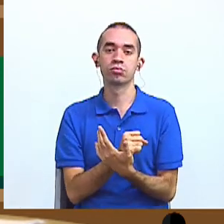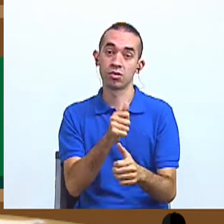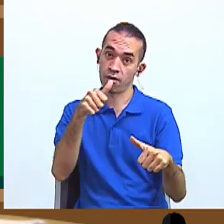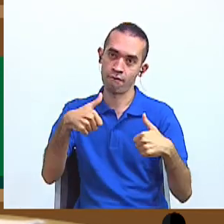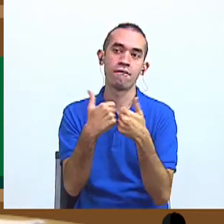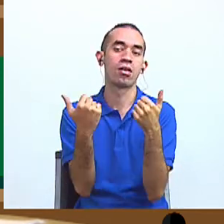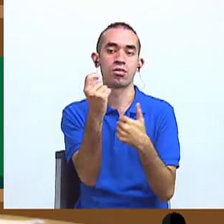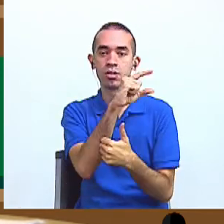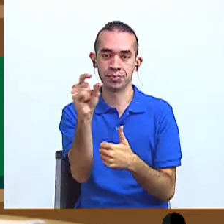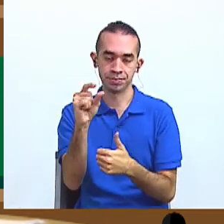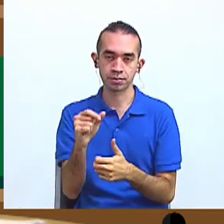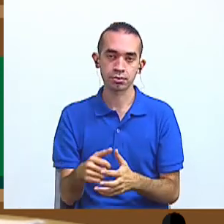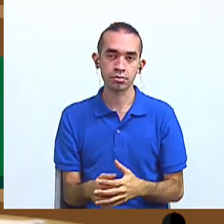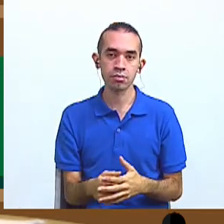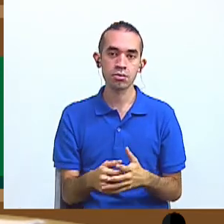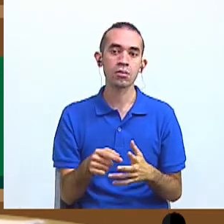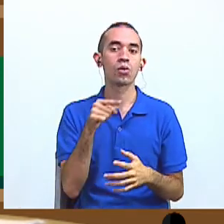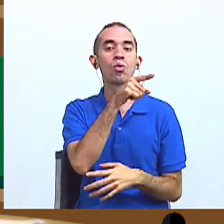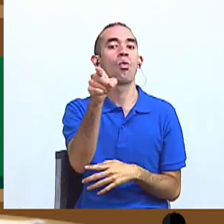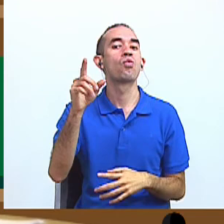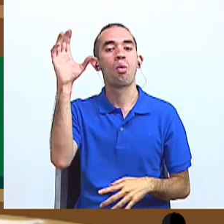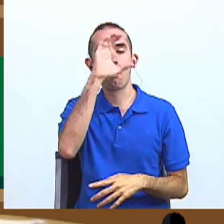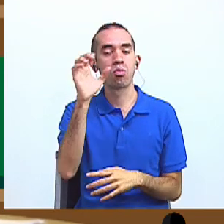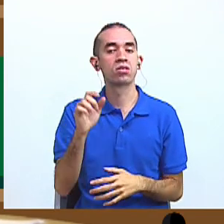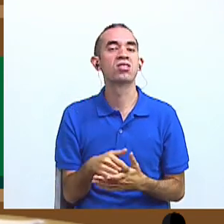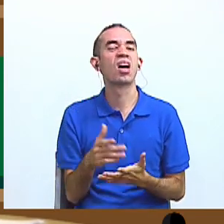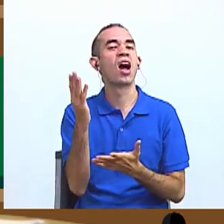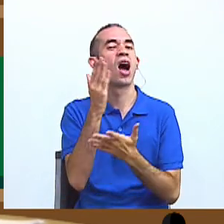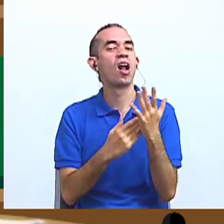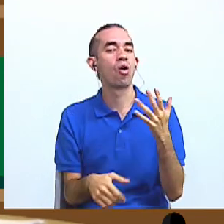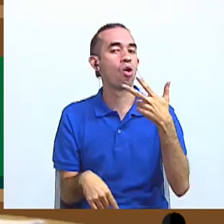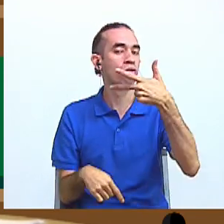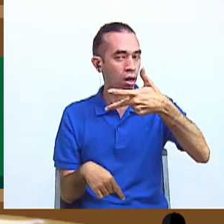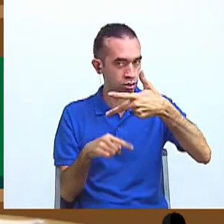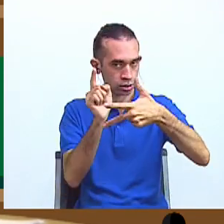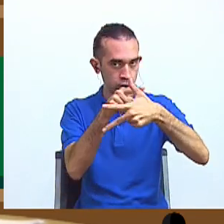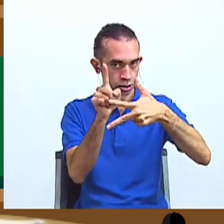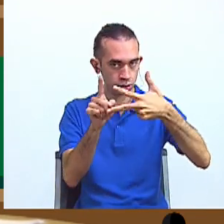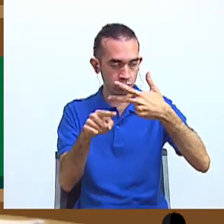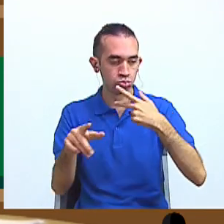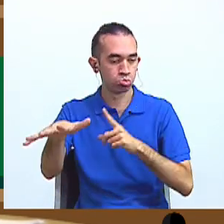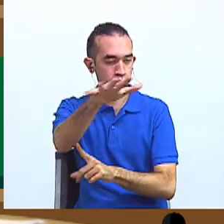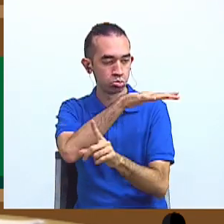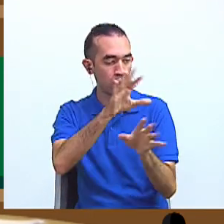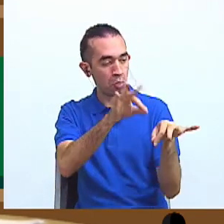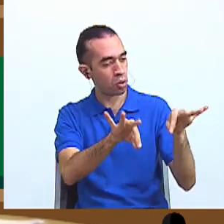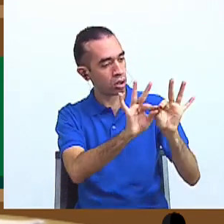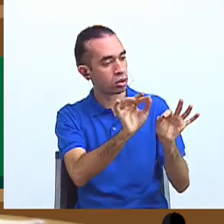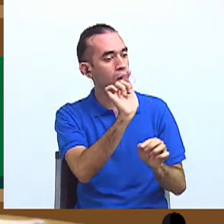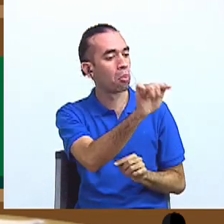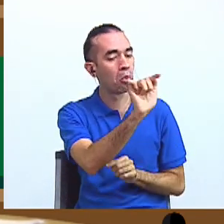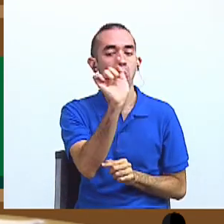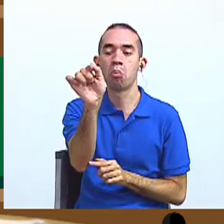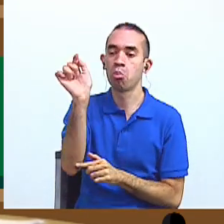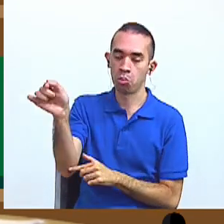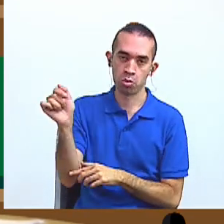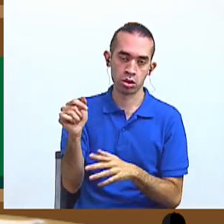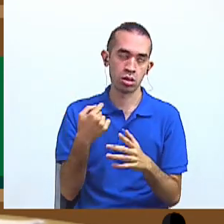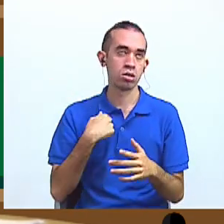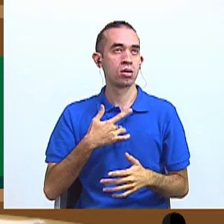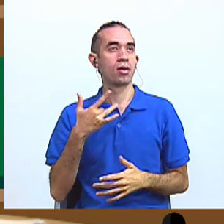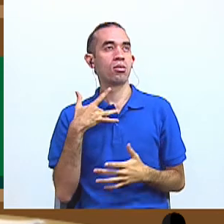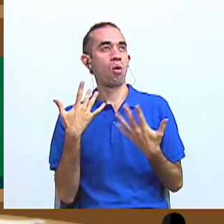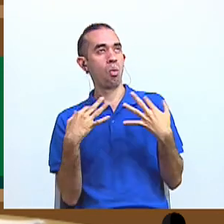de la semana. Van a buscar 3 elementos de su entorno que sean significativos, que sean simbólicos para